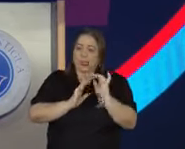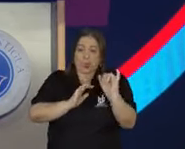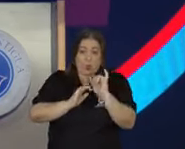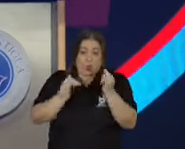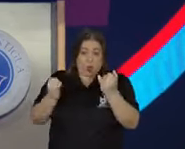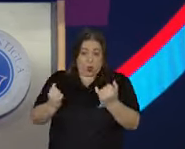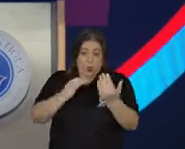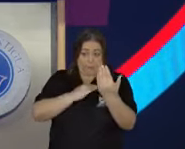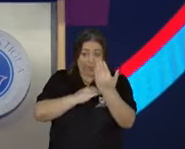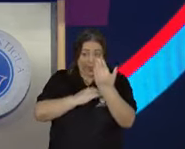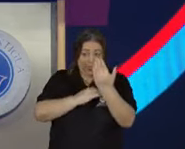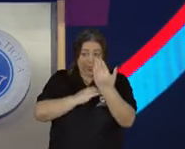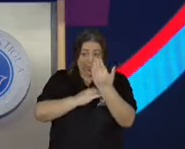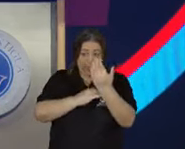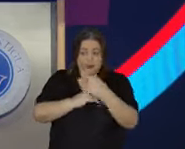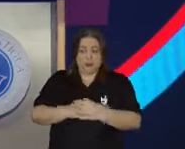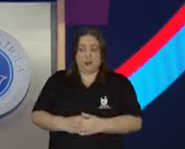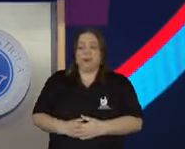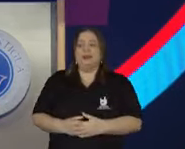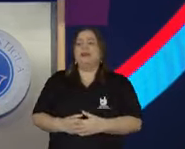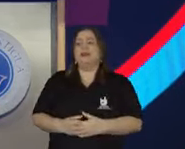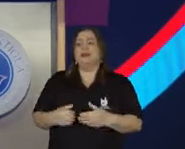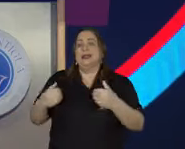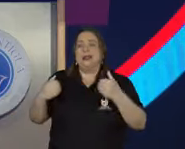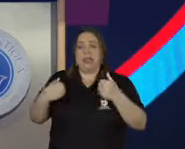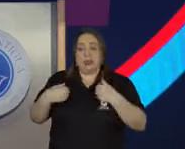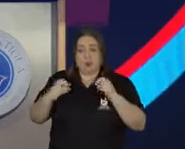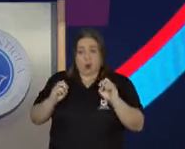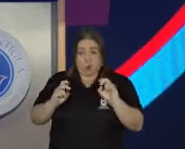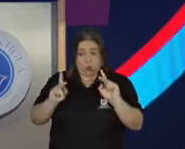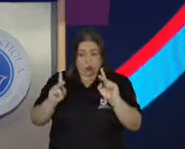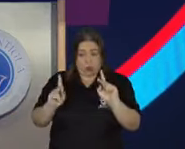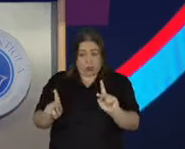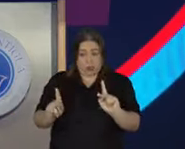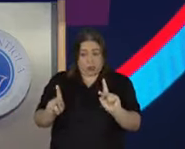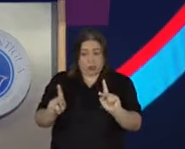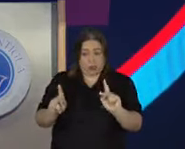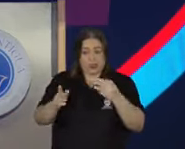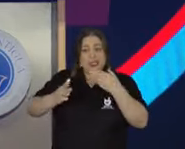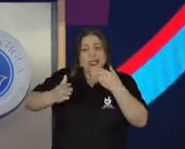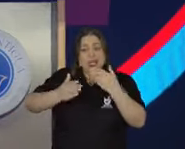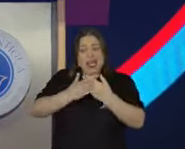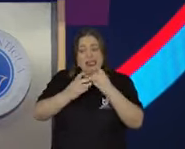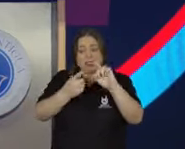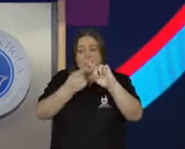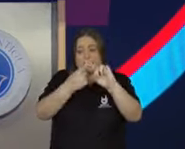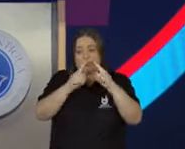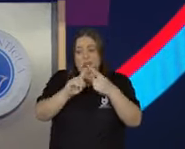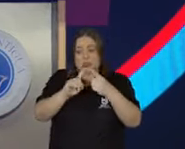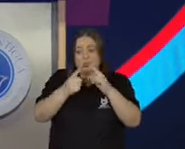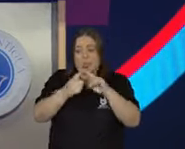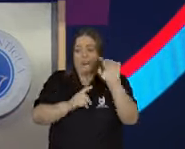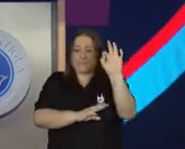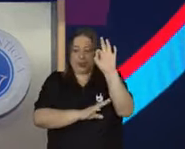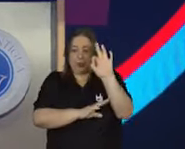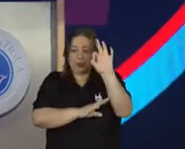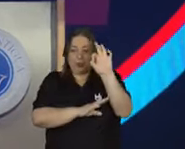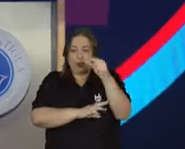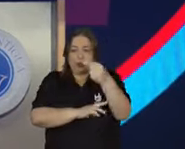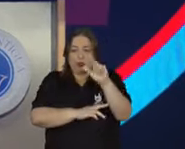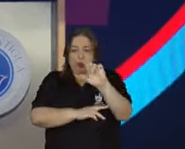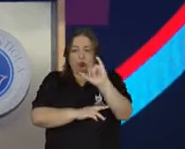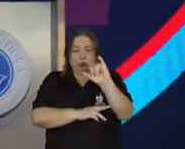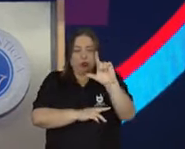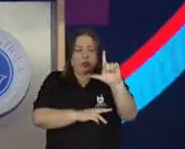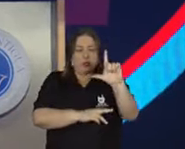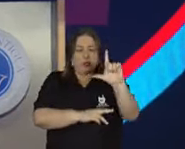mañana, tenemos el privilegio de tener, y le doy gracias a mi amiga, a mis pastores Guidini, que ella sabe que yo